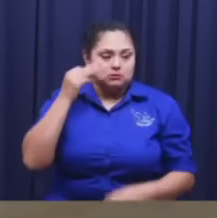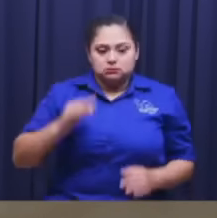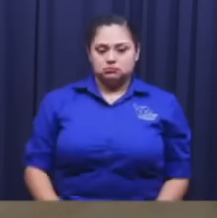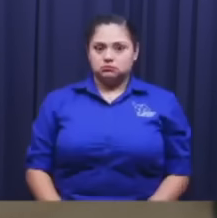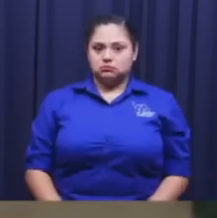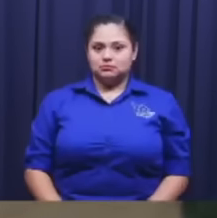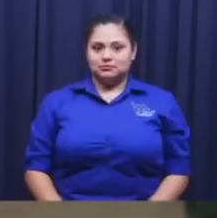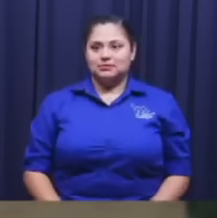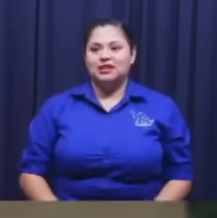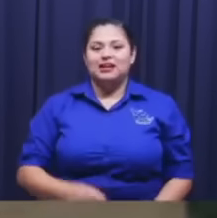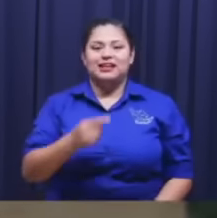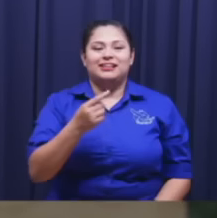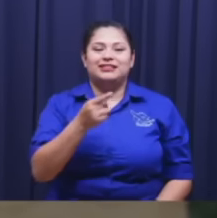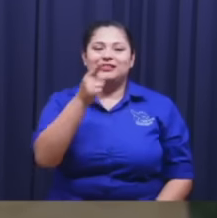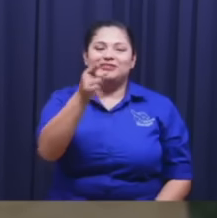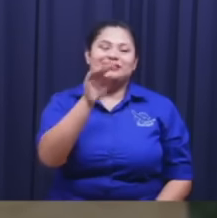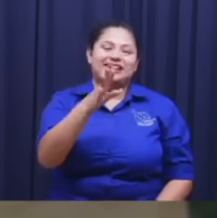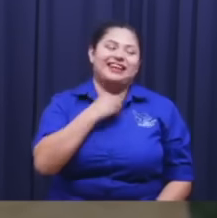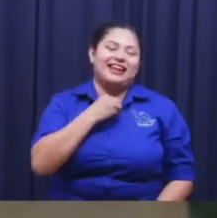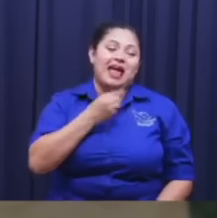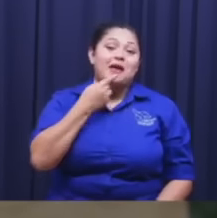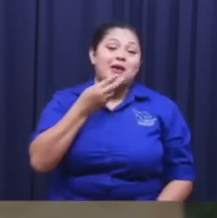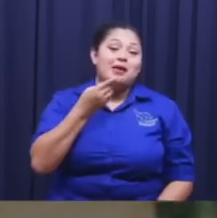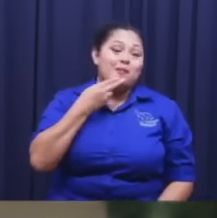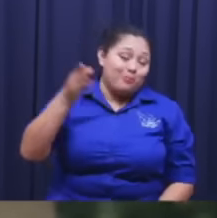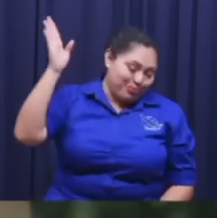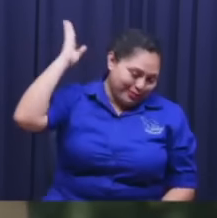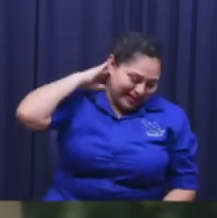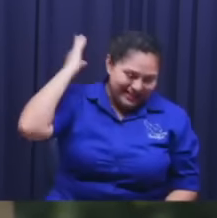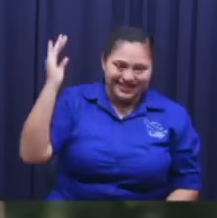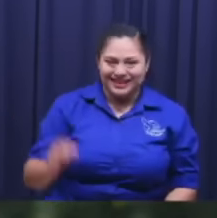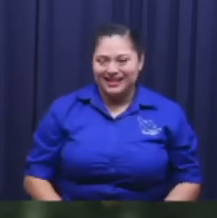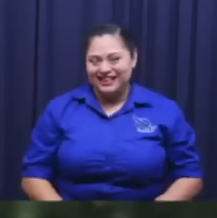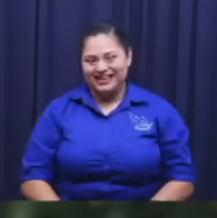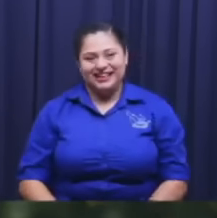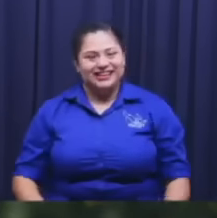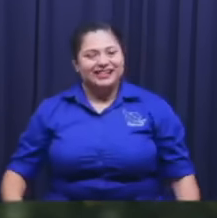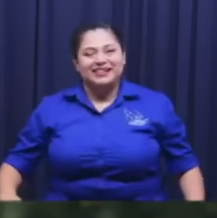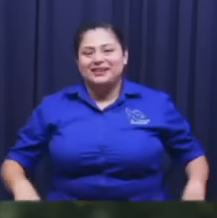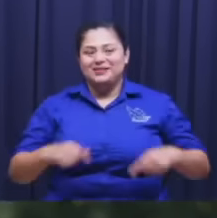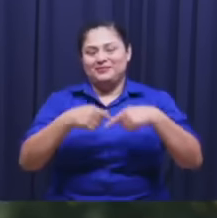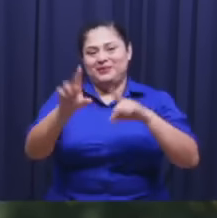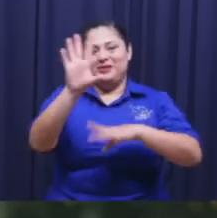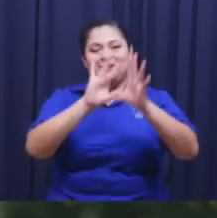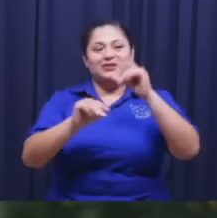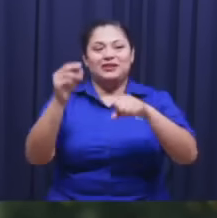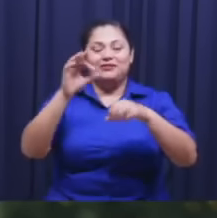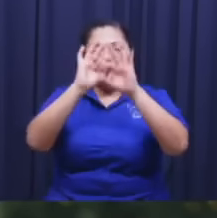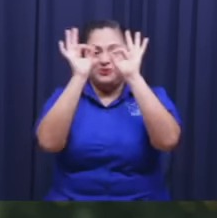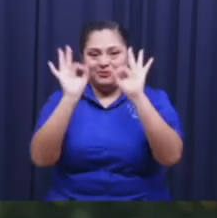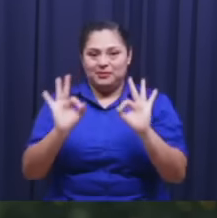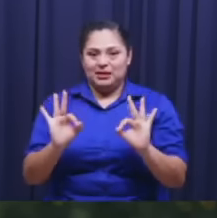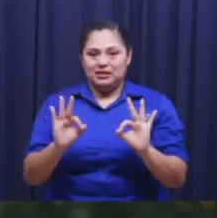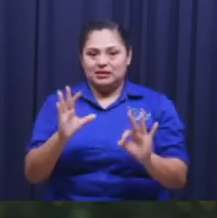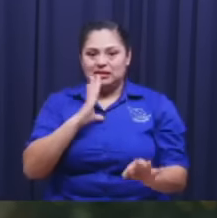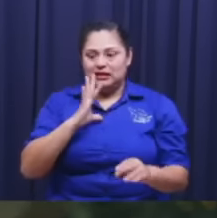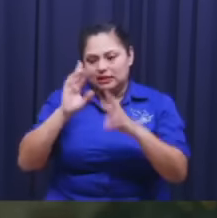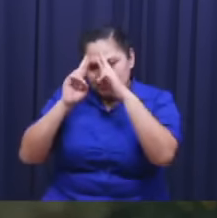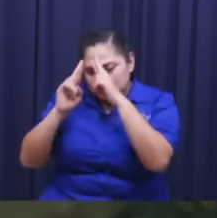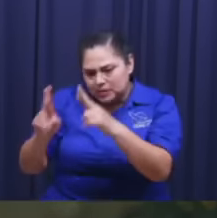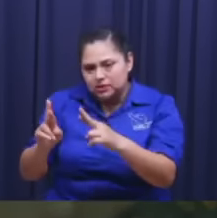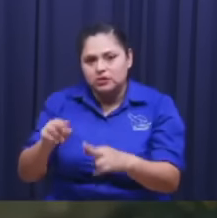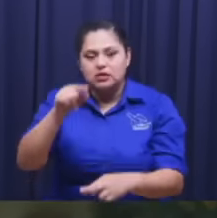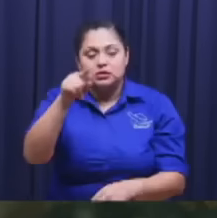Si usted quiere, hipócritas, ¿ah? Pero de alguna manera, aquello le ponía a uno cierto temor.